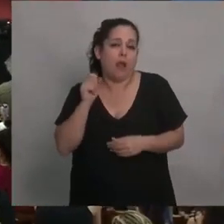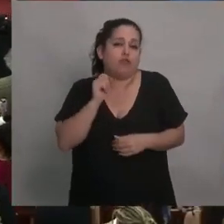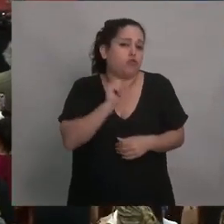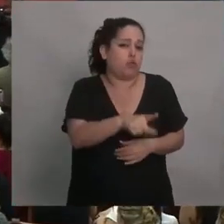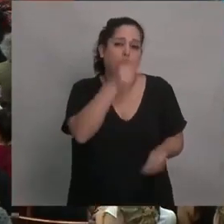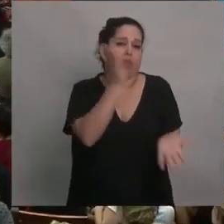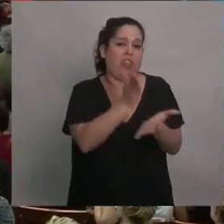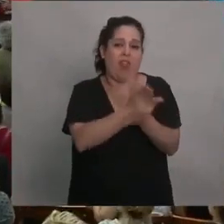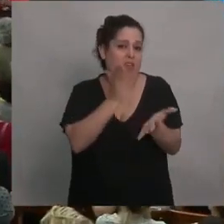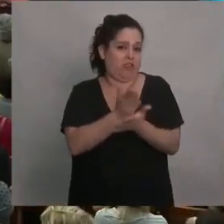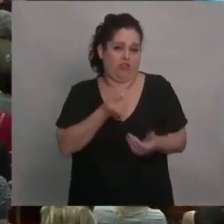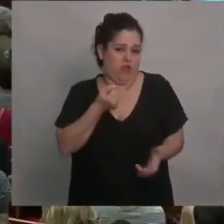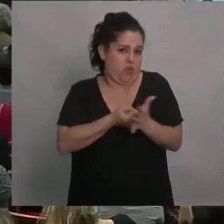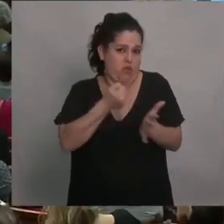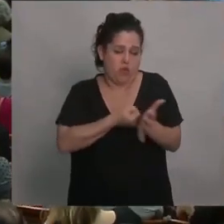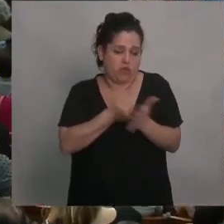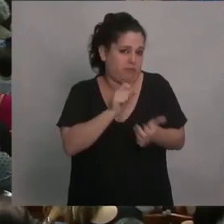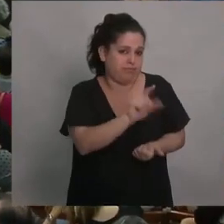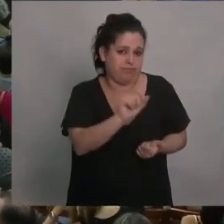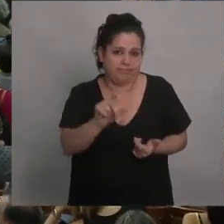sus derechos y por,